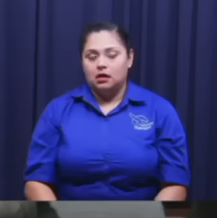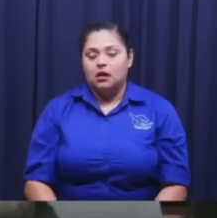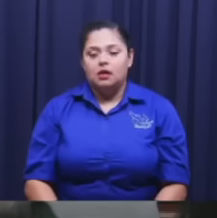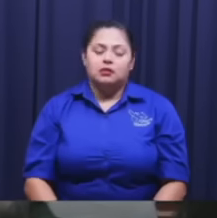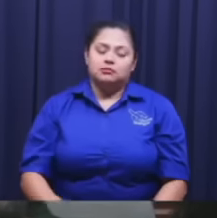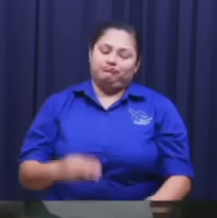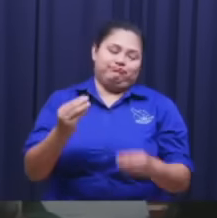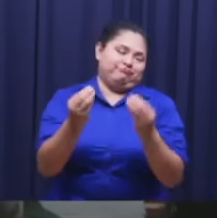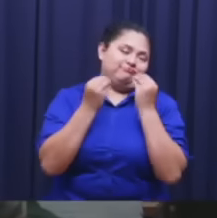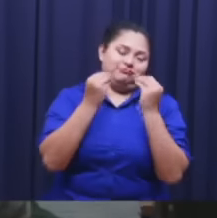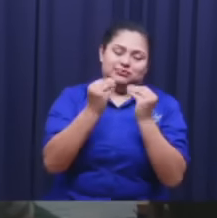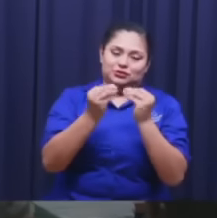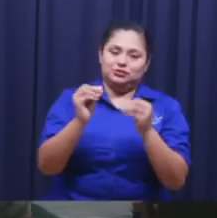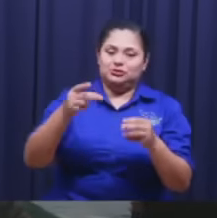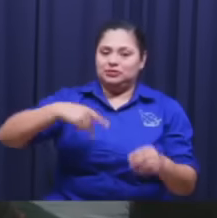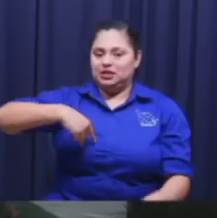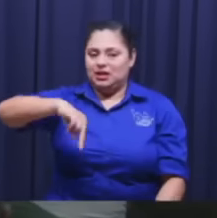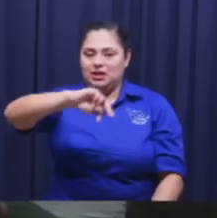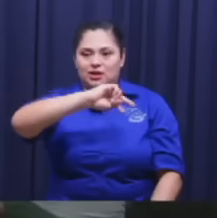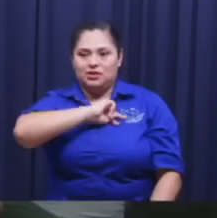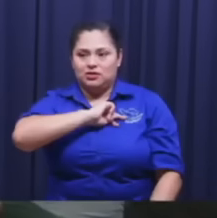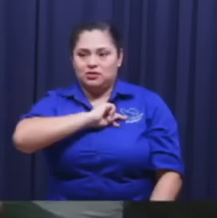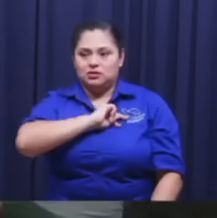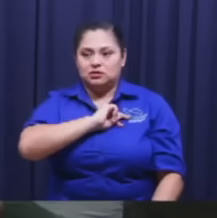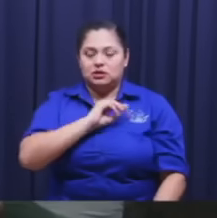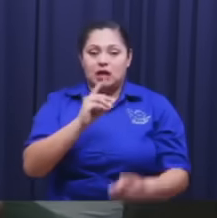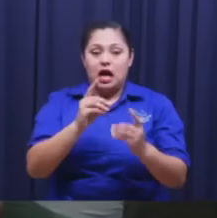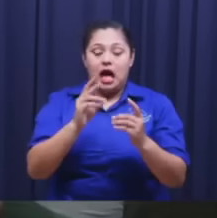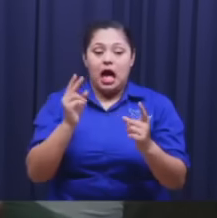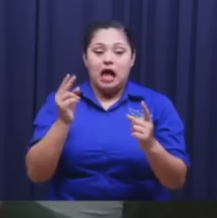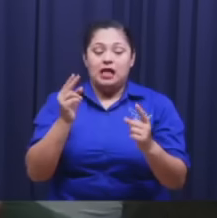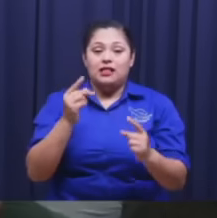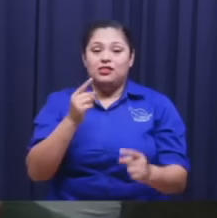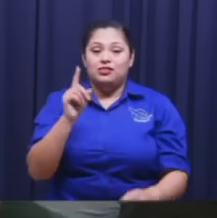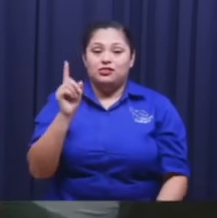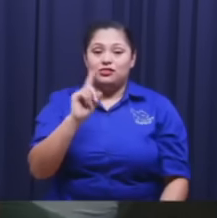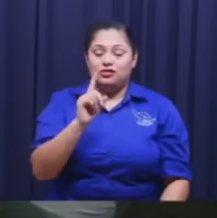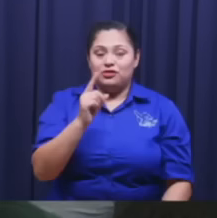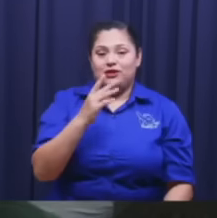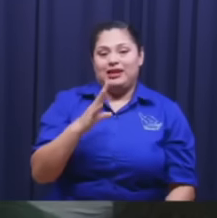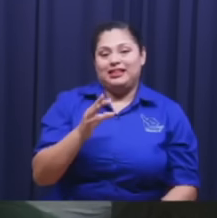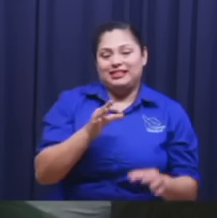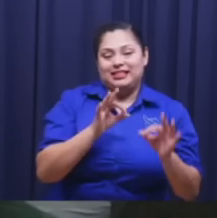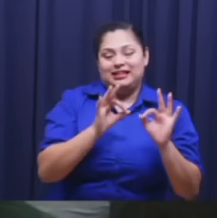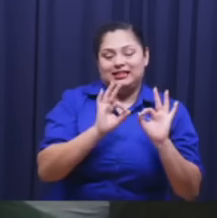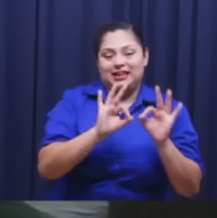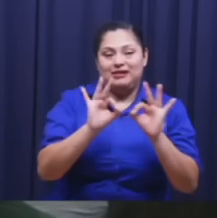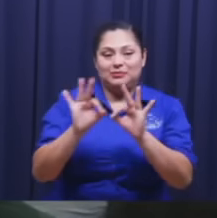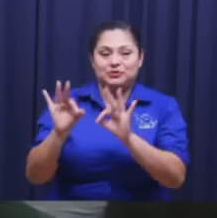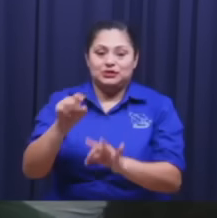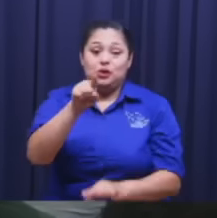la mayoría de nosotros, hasta de usted tratábamos a los papás.